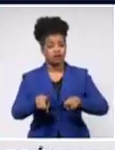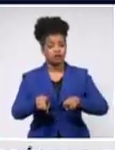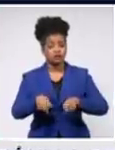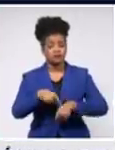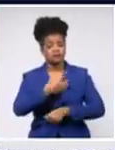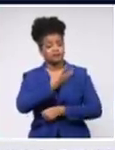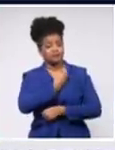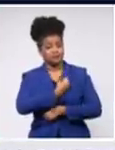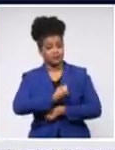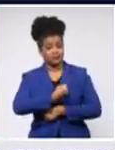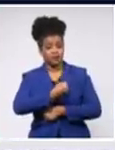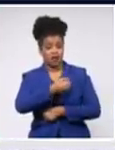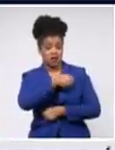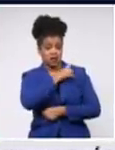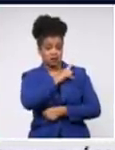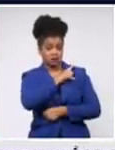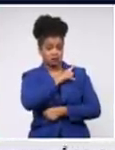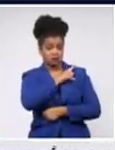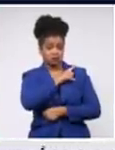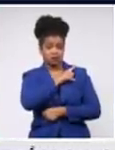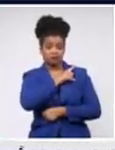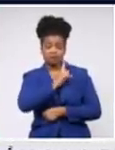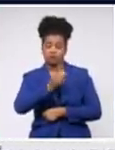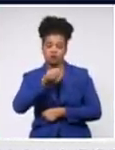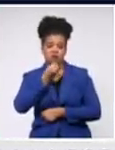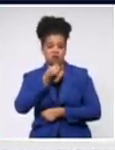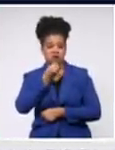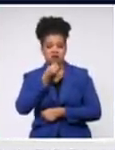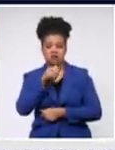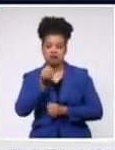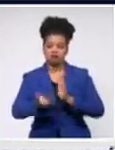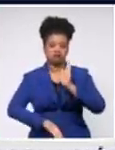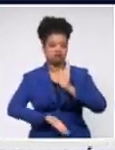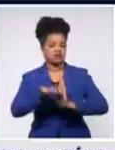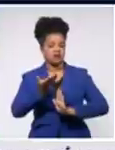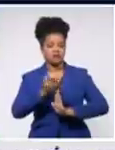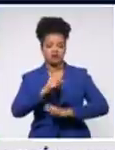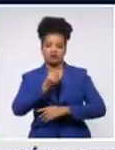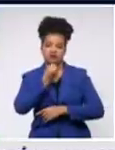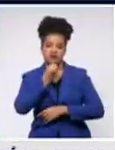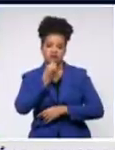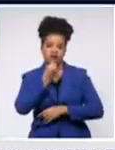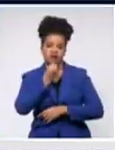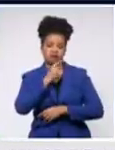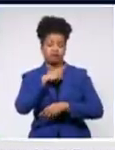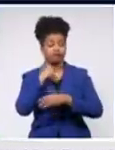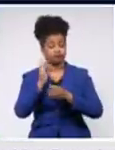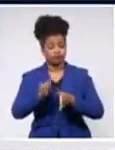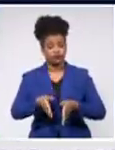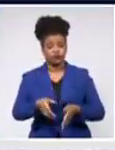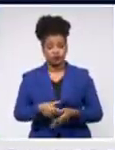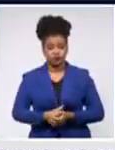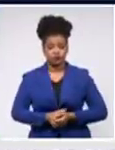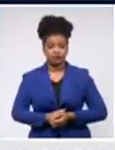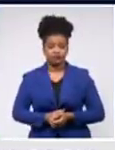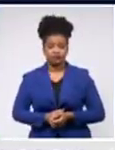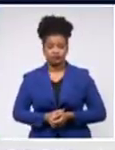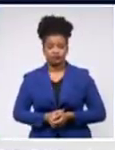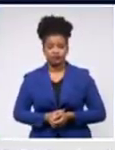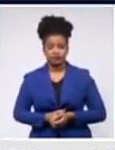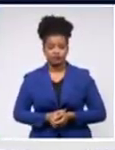en el día de ayer no fue posible su recuperación y esta paciente fallece.